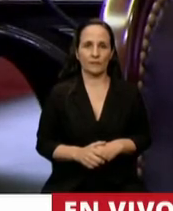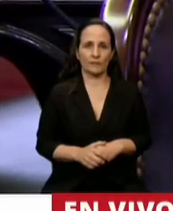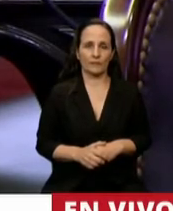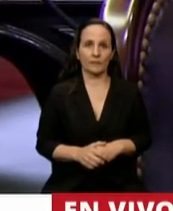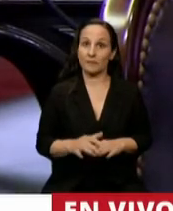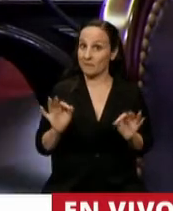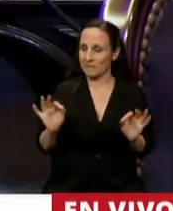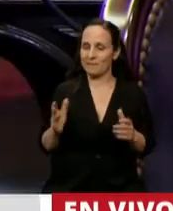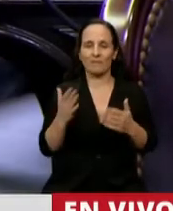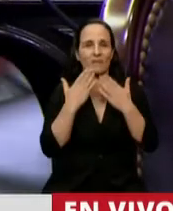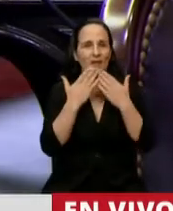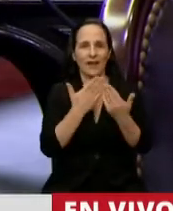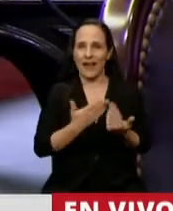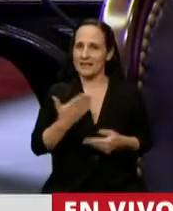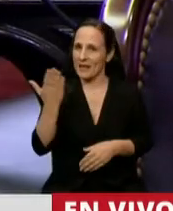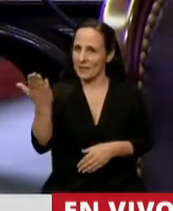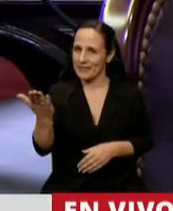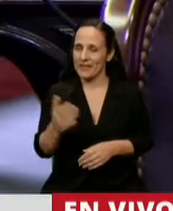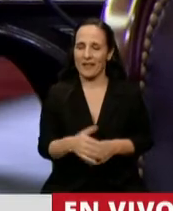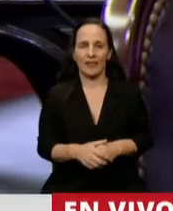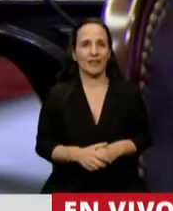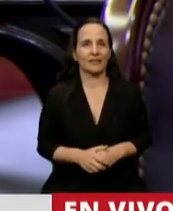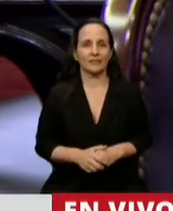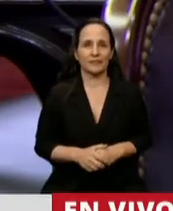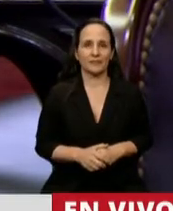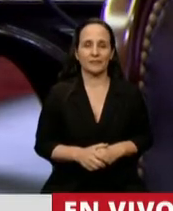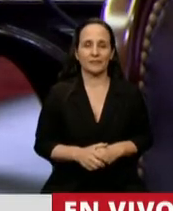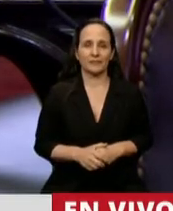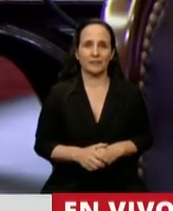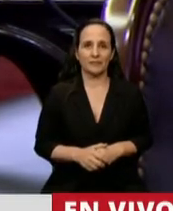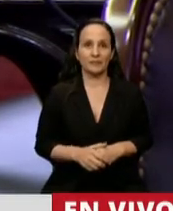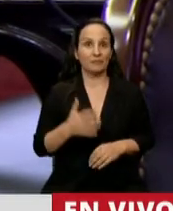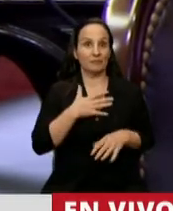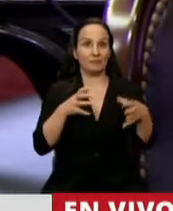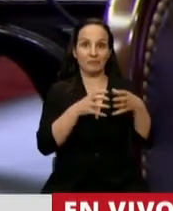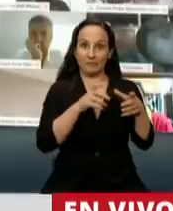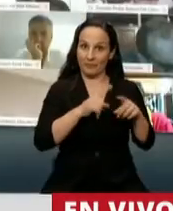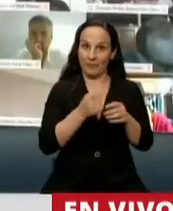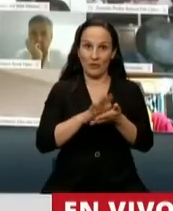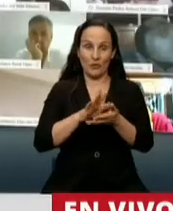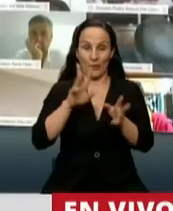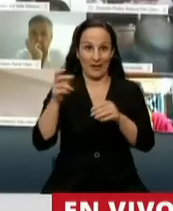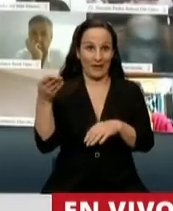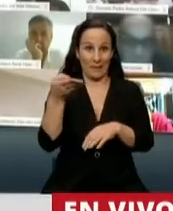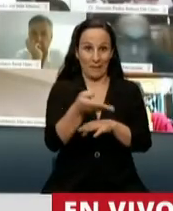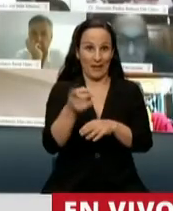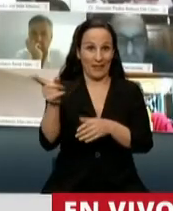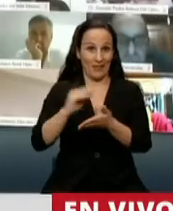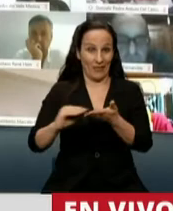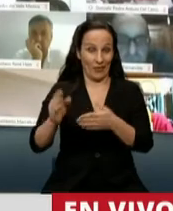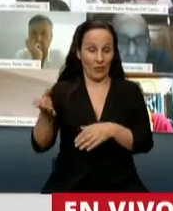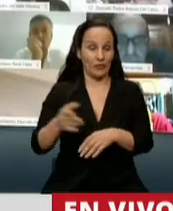Ahí está. Gracias, presidente. El planteo que tiene nuestro bloque en relación a este pedido de la